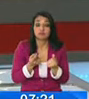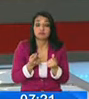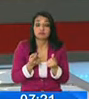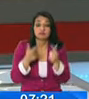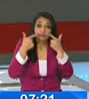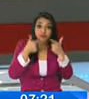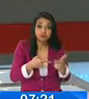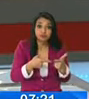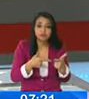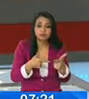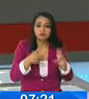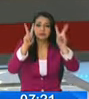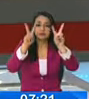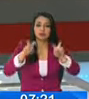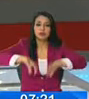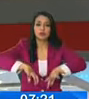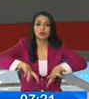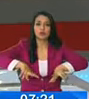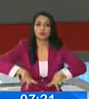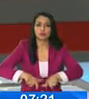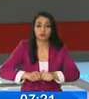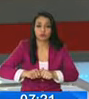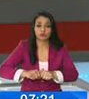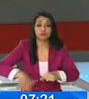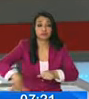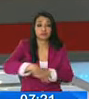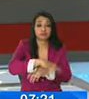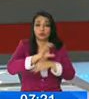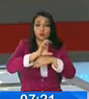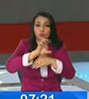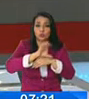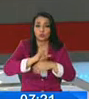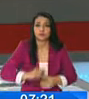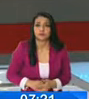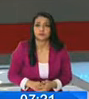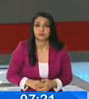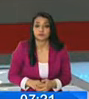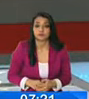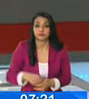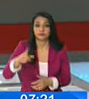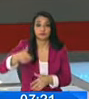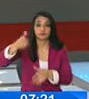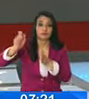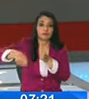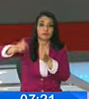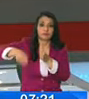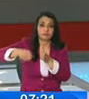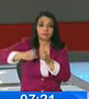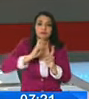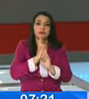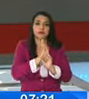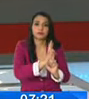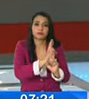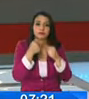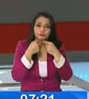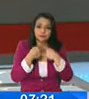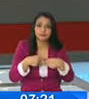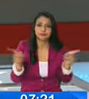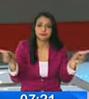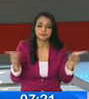dentro de los casos de corrupción que escandalizan al país. La Procuraduría ha respondido mediante un comunicado de